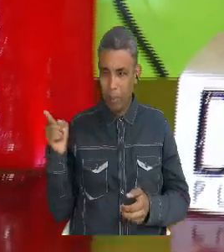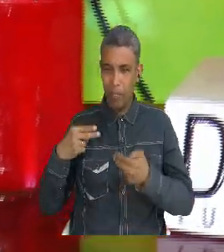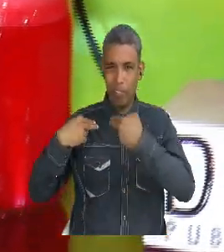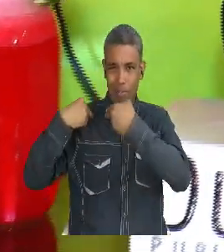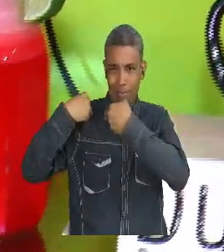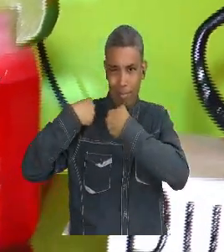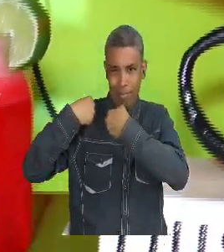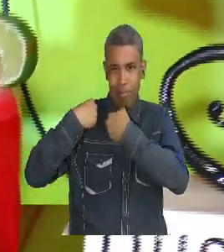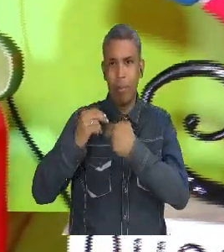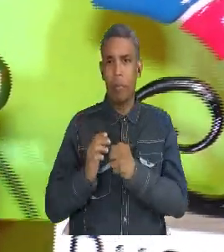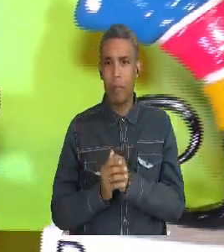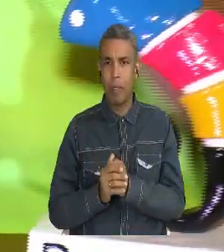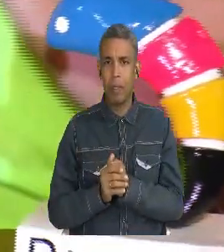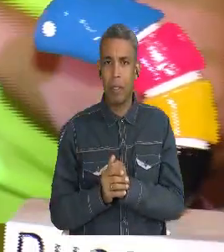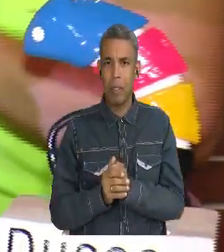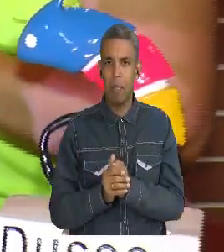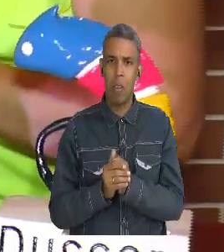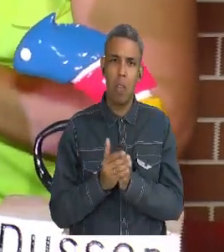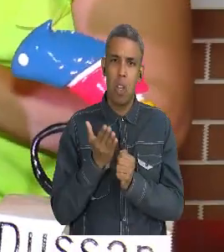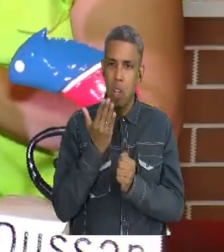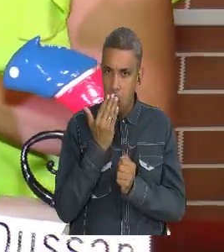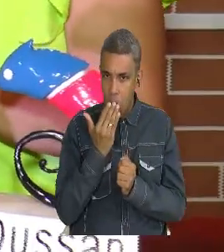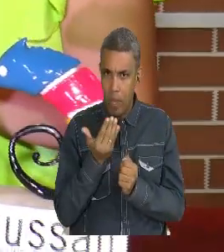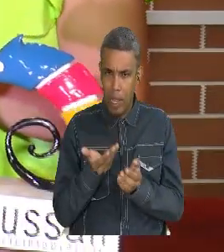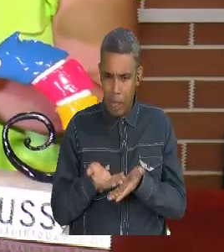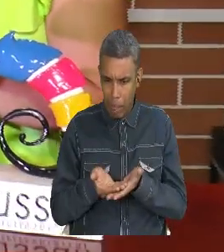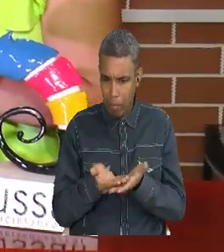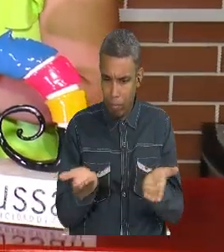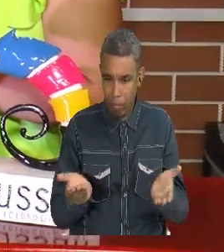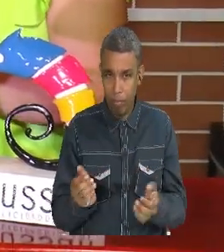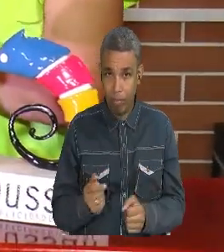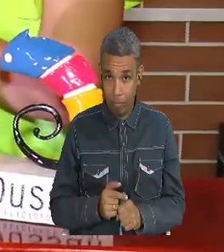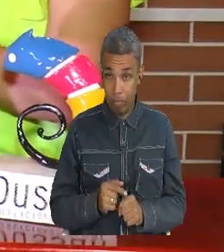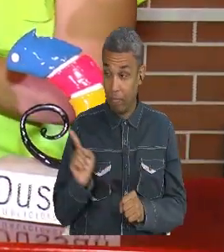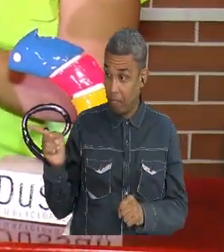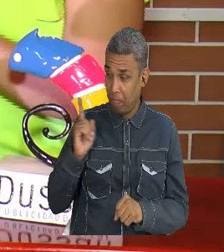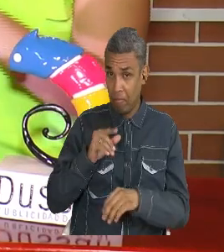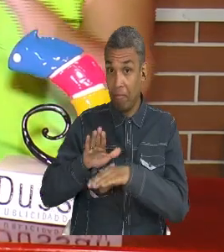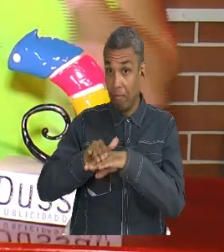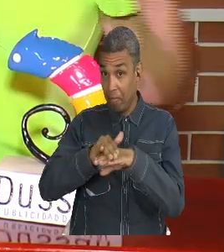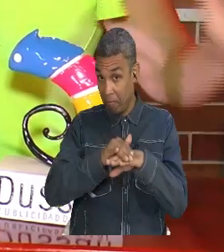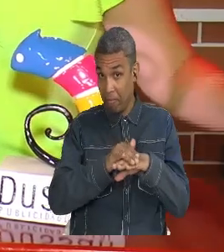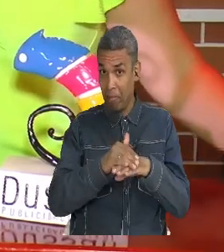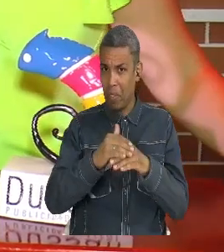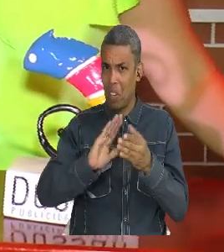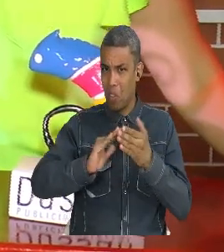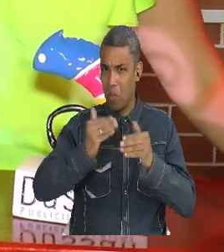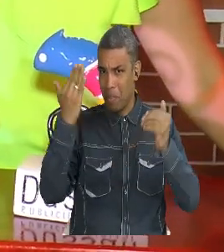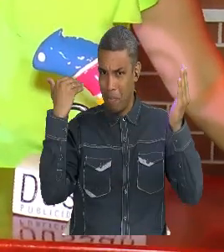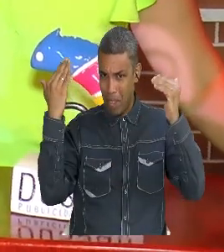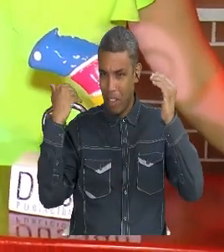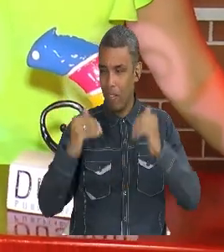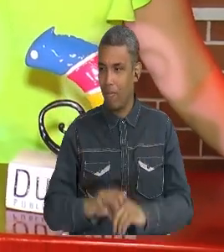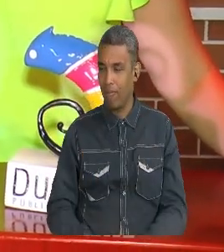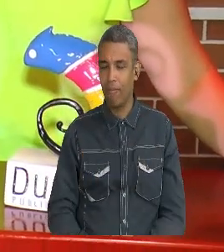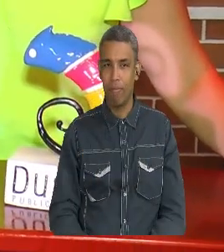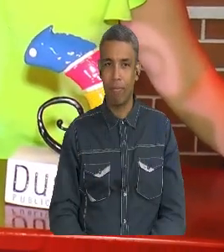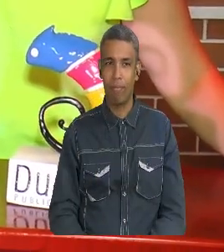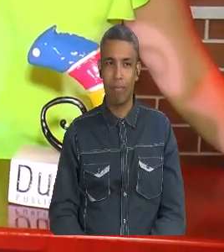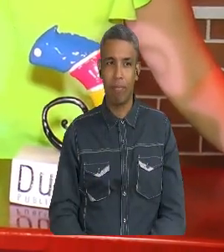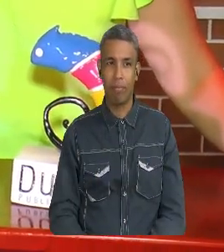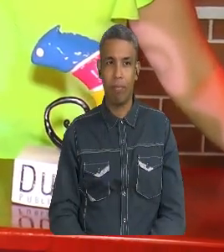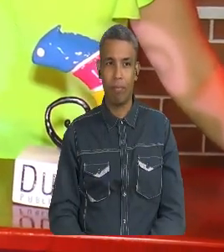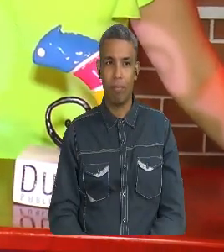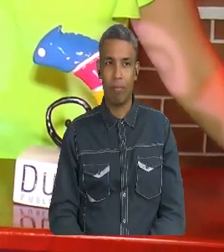entregarnos todos estos platos aquí en la cervecería. Hagámosle la invitación a nuestros televidentes para que vengan a comer aquí a la cervecería. Bueno,